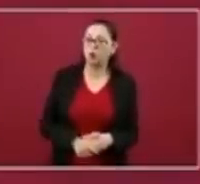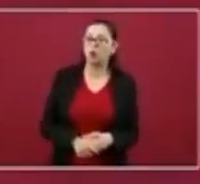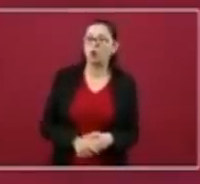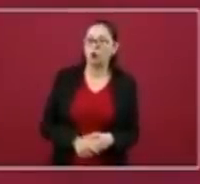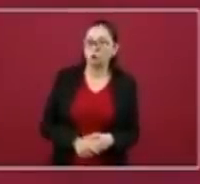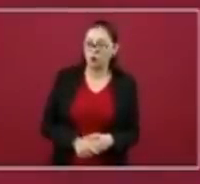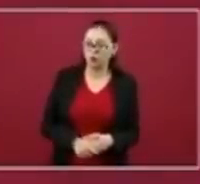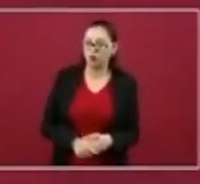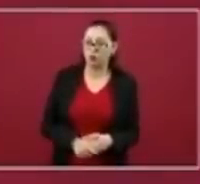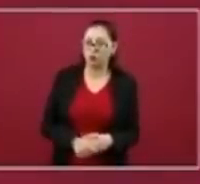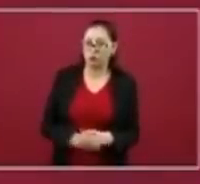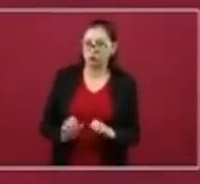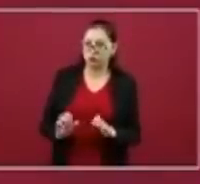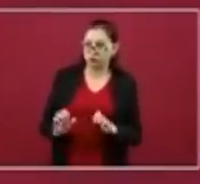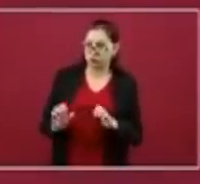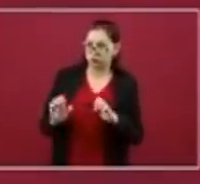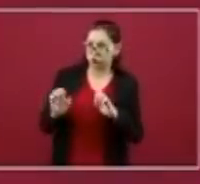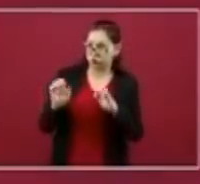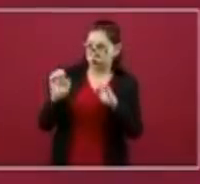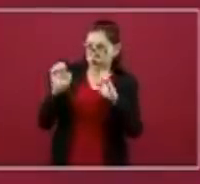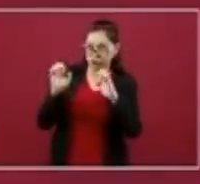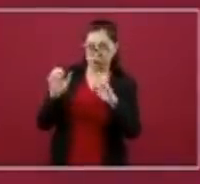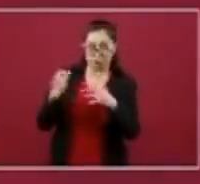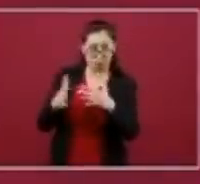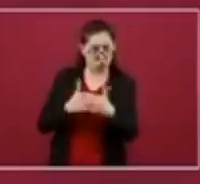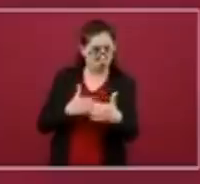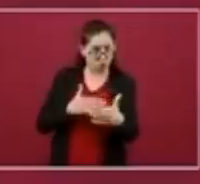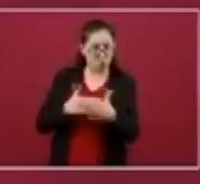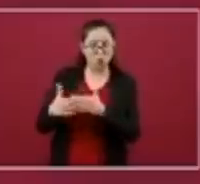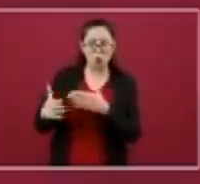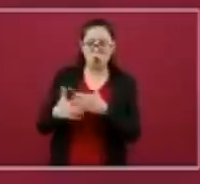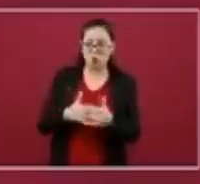de esos edificios inteligentes, o sea,